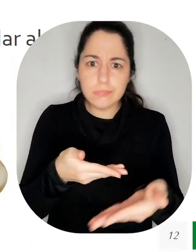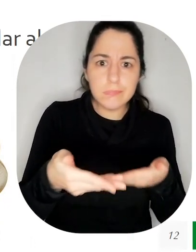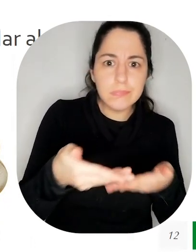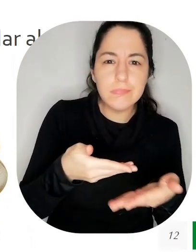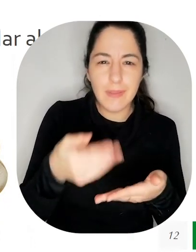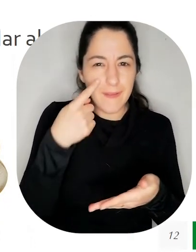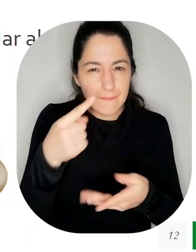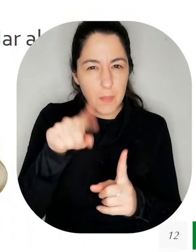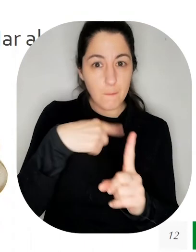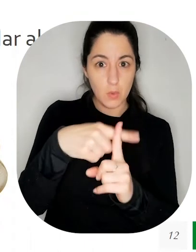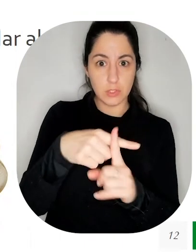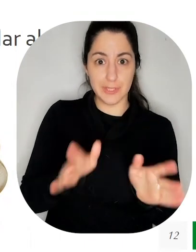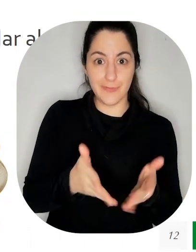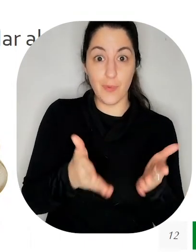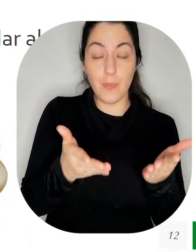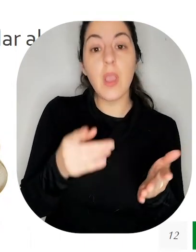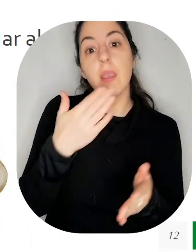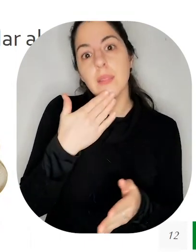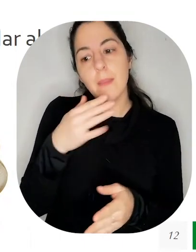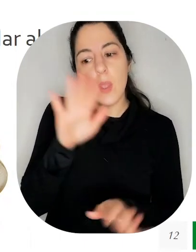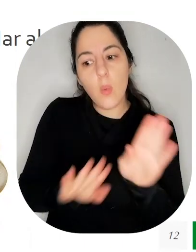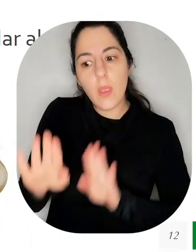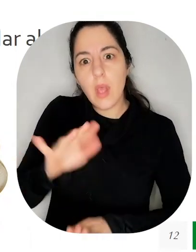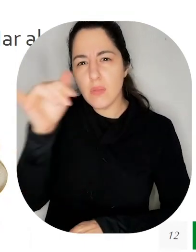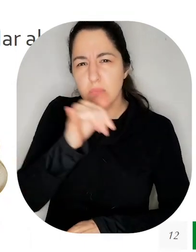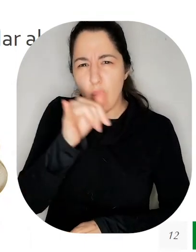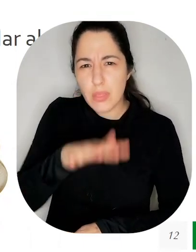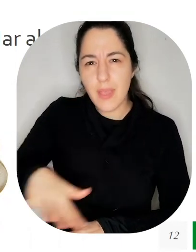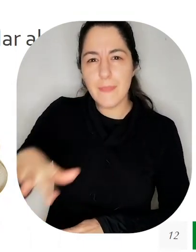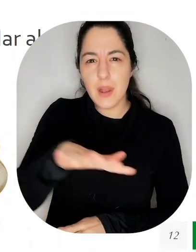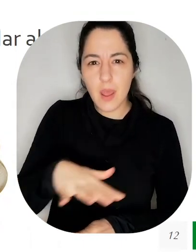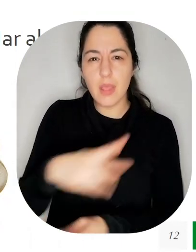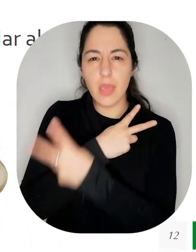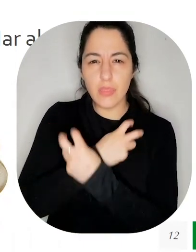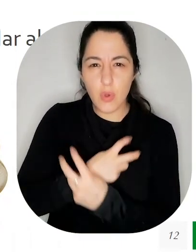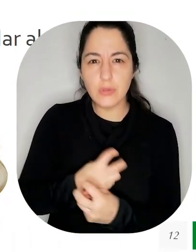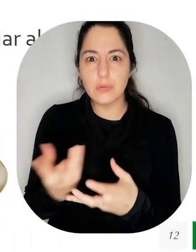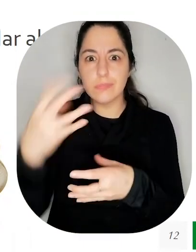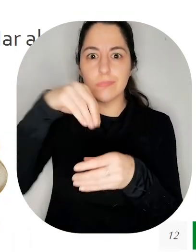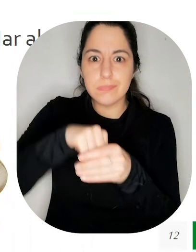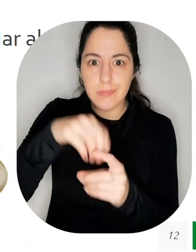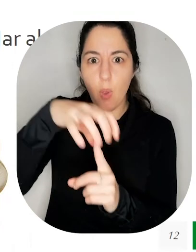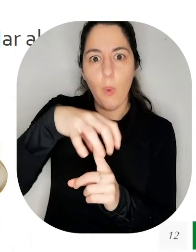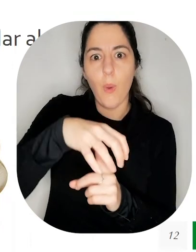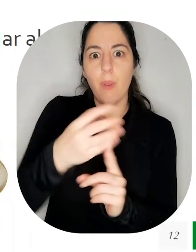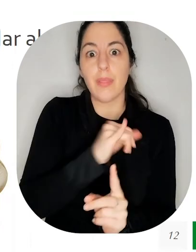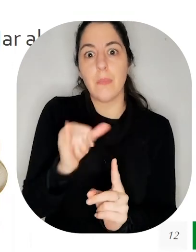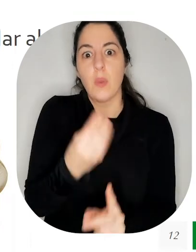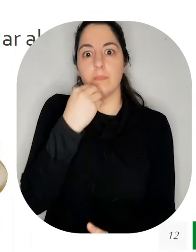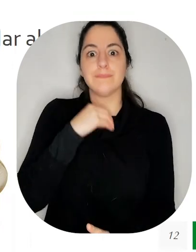lo positivo y cuidando que no aparezcan contaminantes y tóxicos que puedan ser finalmente